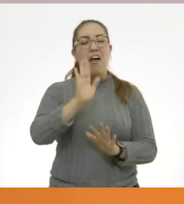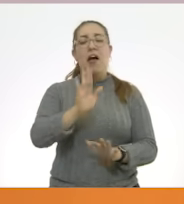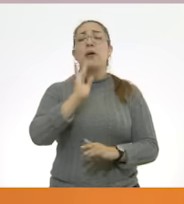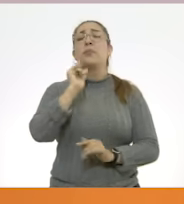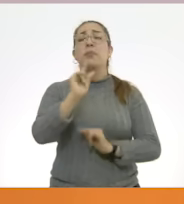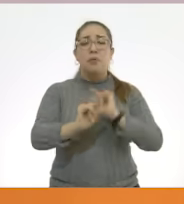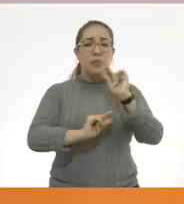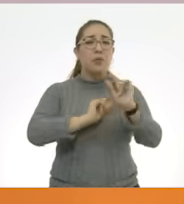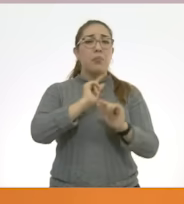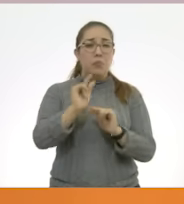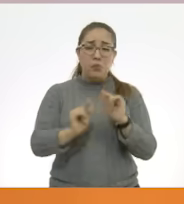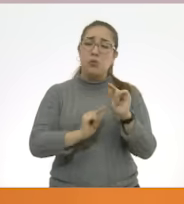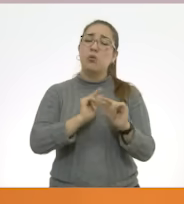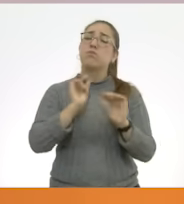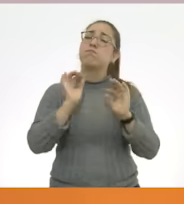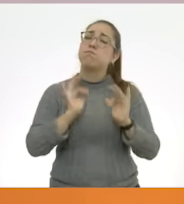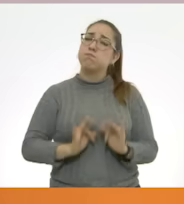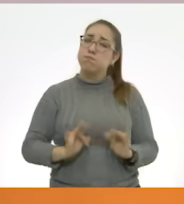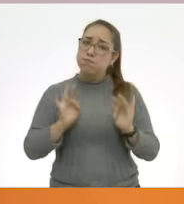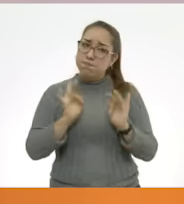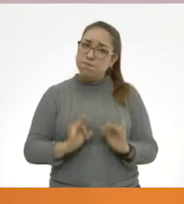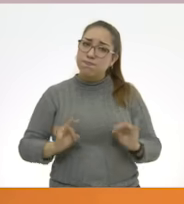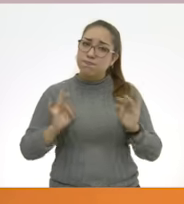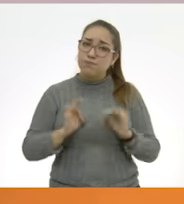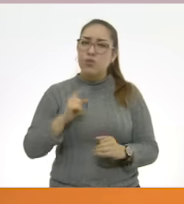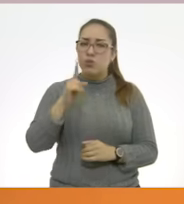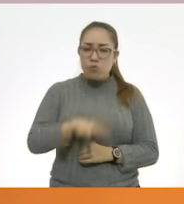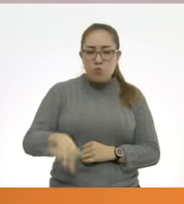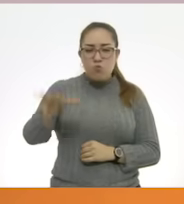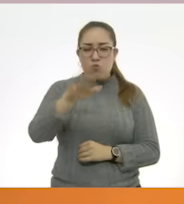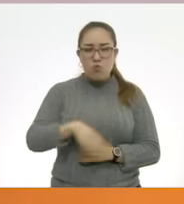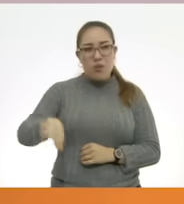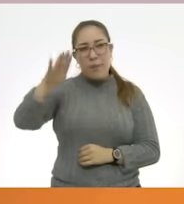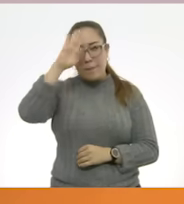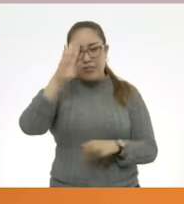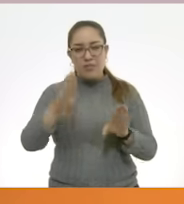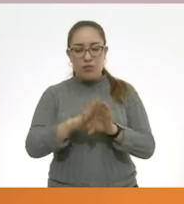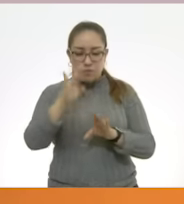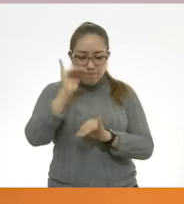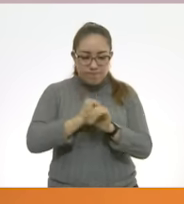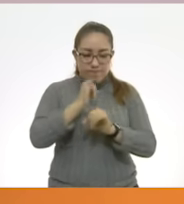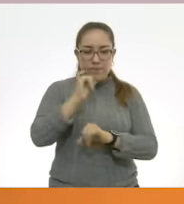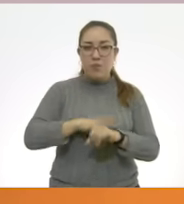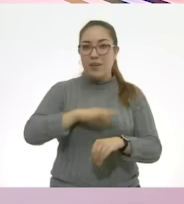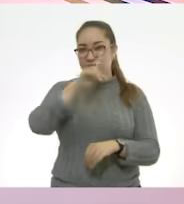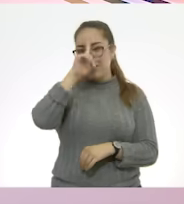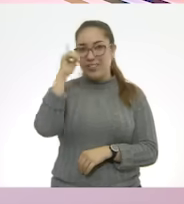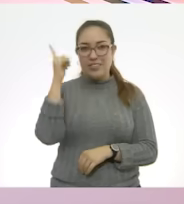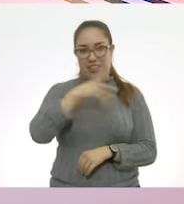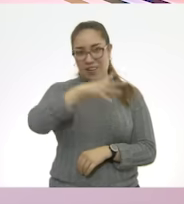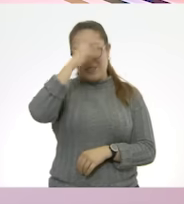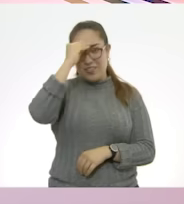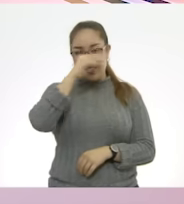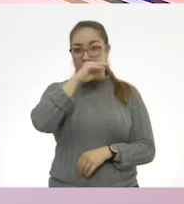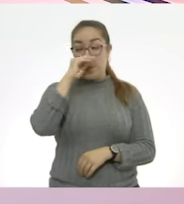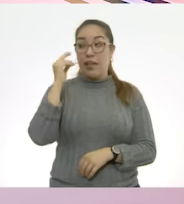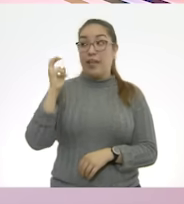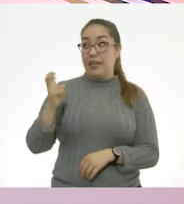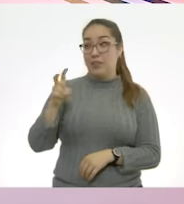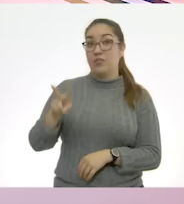aprendiendo poco a poco. Toma también tu tiempo y busca la forma más divertida de aprenderlas. Esto definitivamente es muy